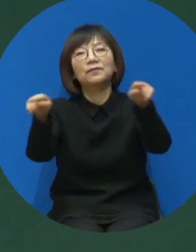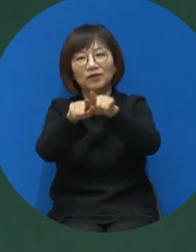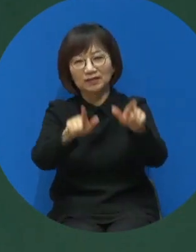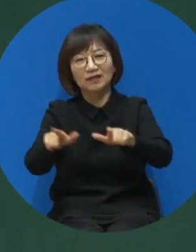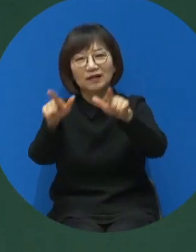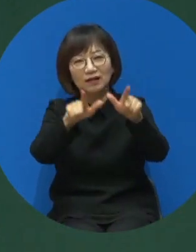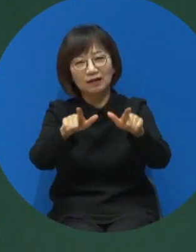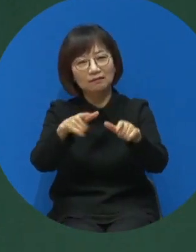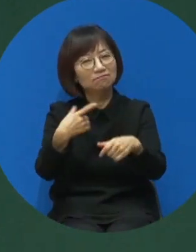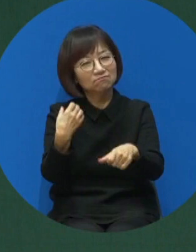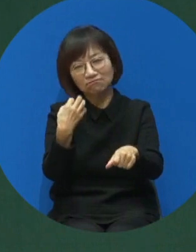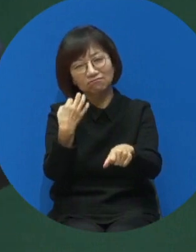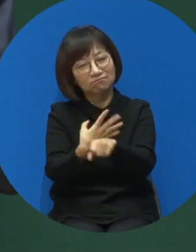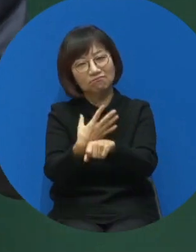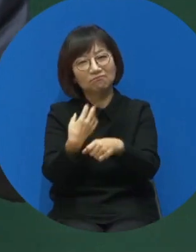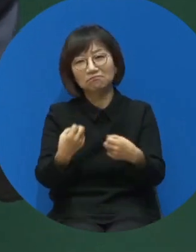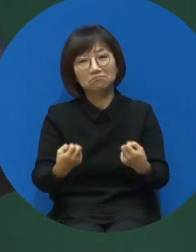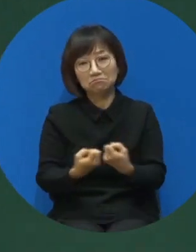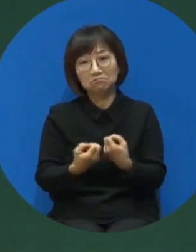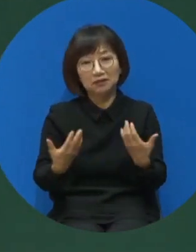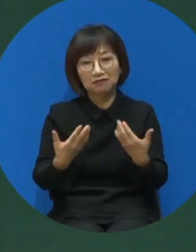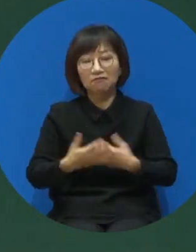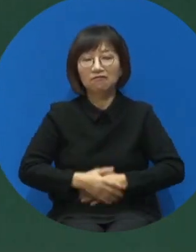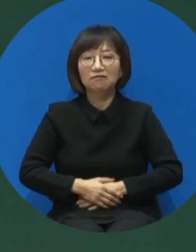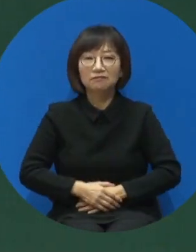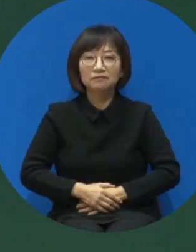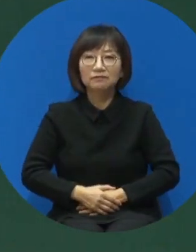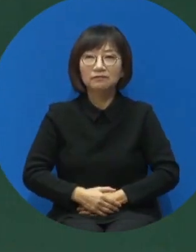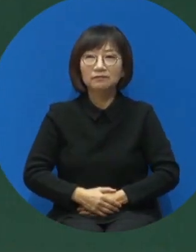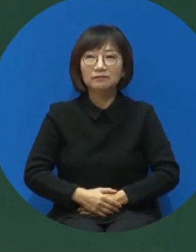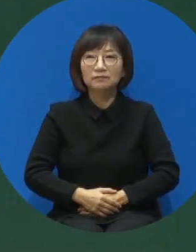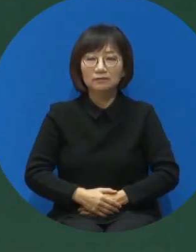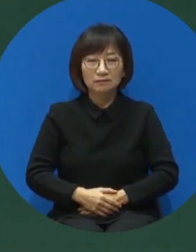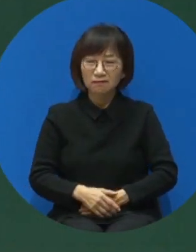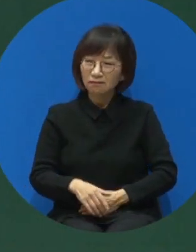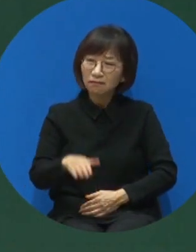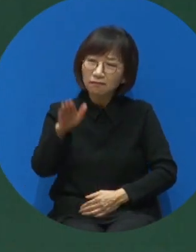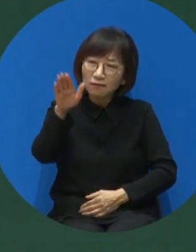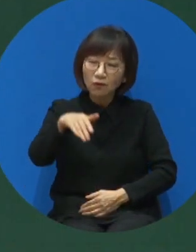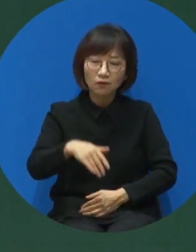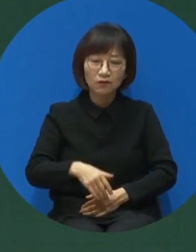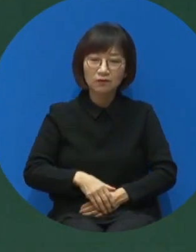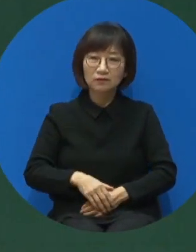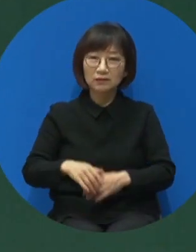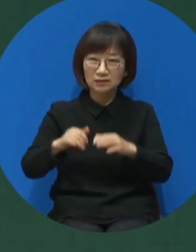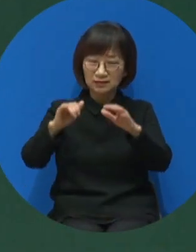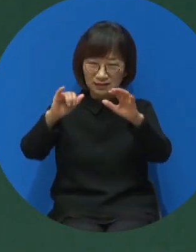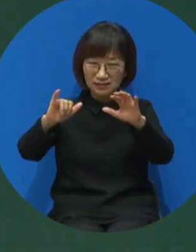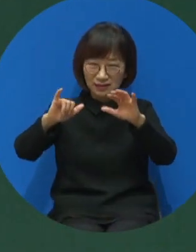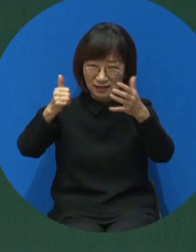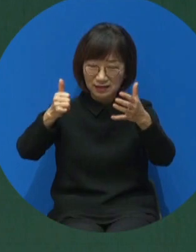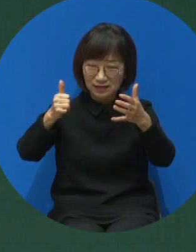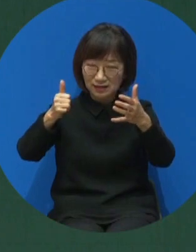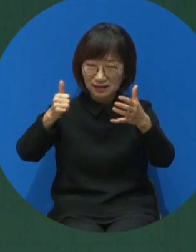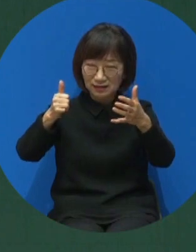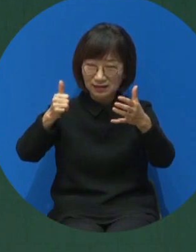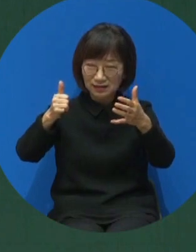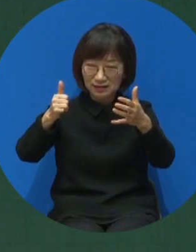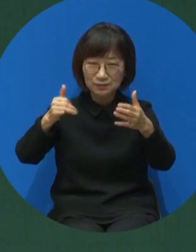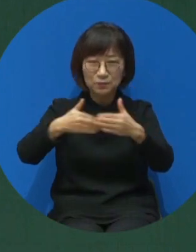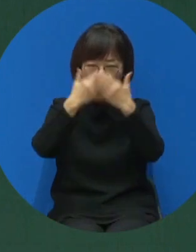ese mundo el cual no tiene más remedio que mentir por completo ánimos ya sancho muchísimo a rivero ámbar indicó que sin un